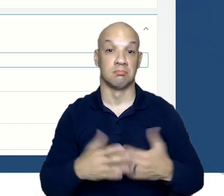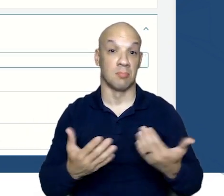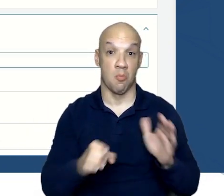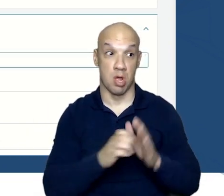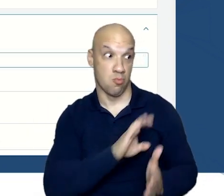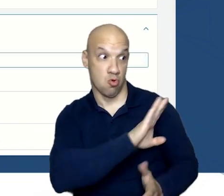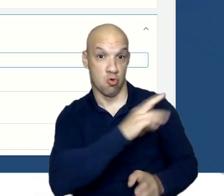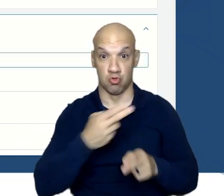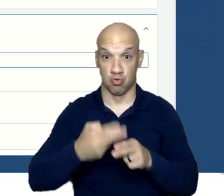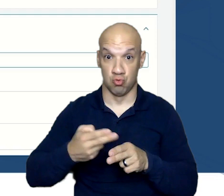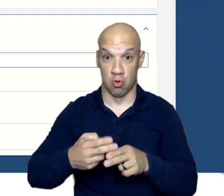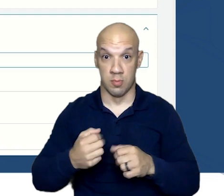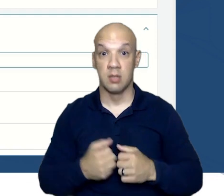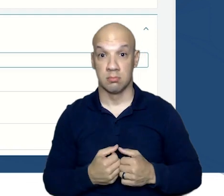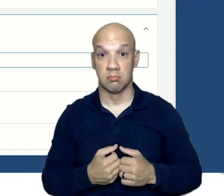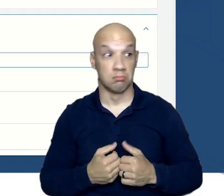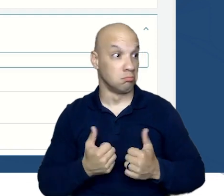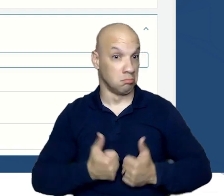como el nombre,